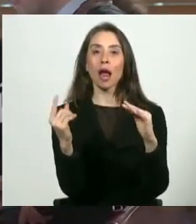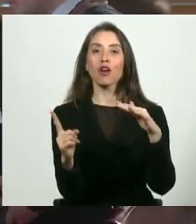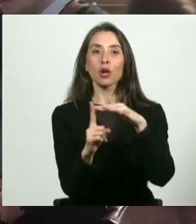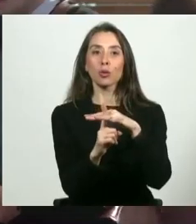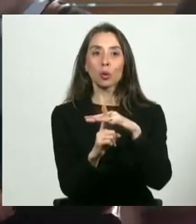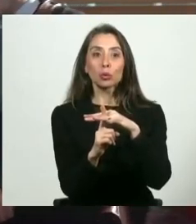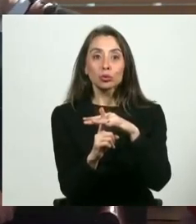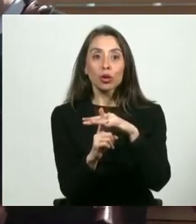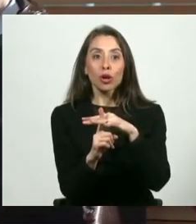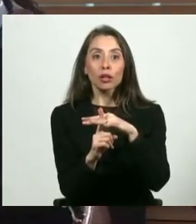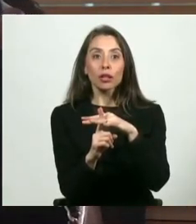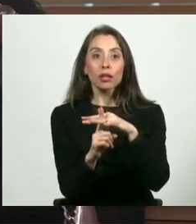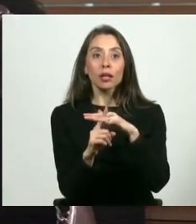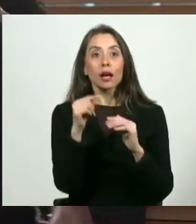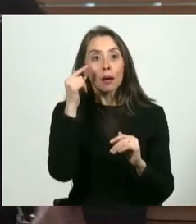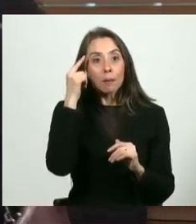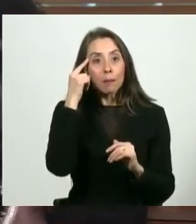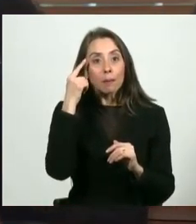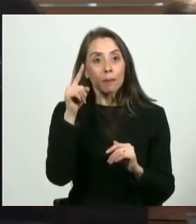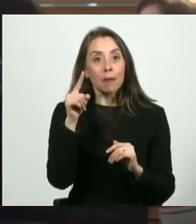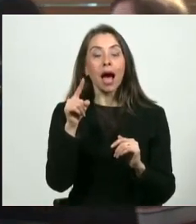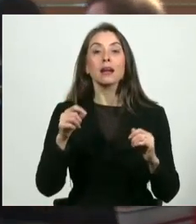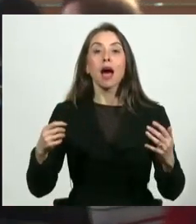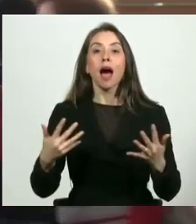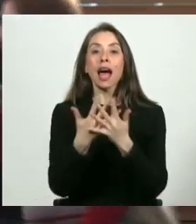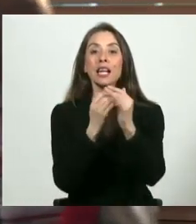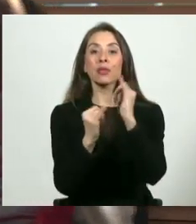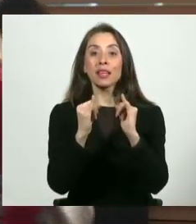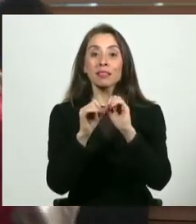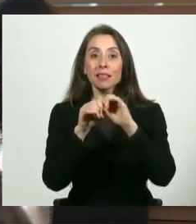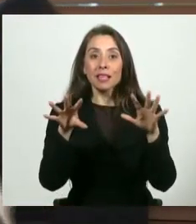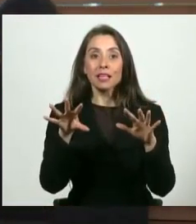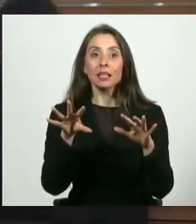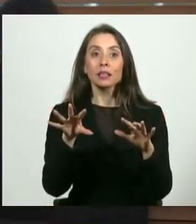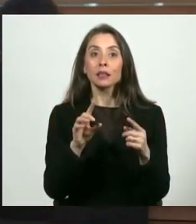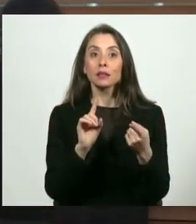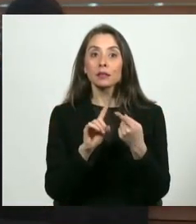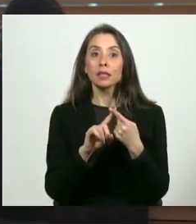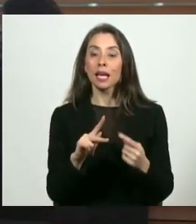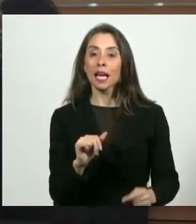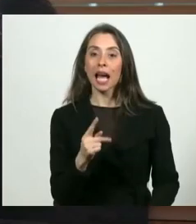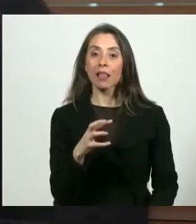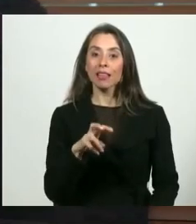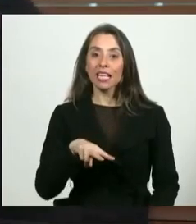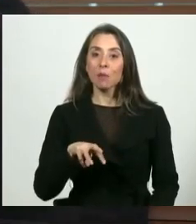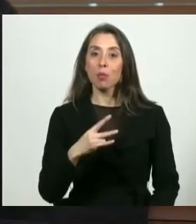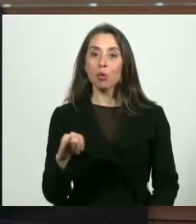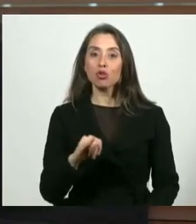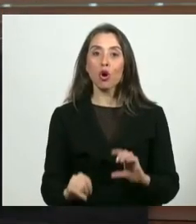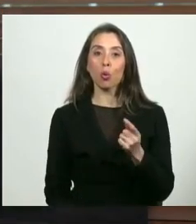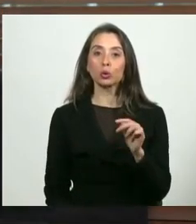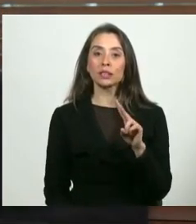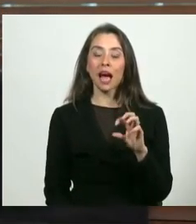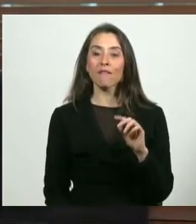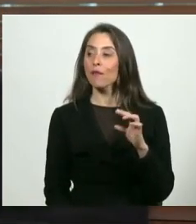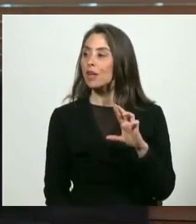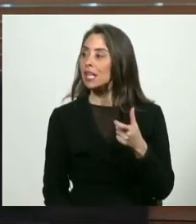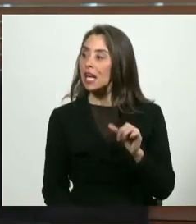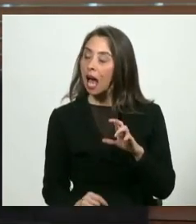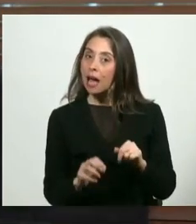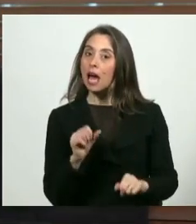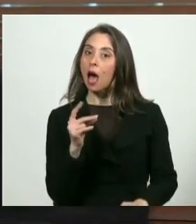además también de recibir las inquietudes desde las redes sociales. Estuvieron participando Caterina Muñoz, Gustavo Vergara, Andrea Sondek,